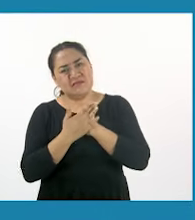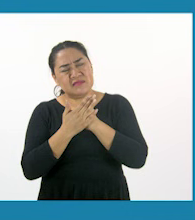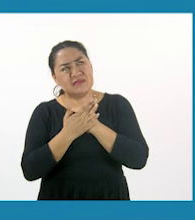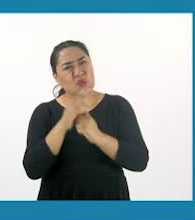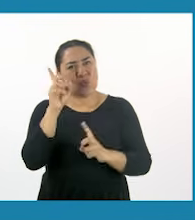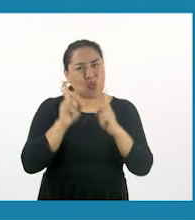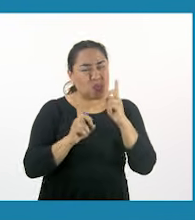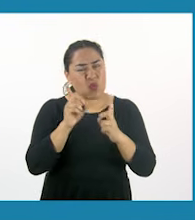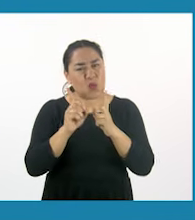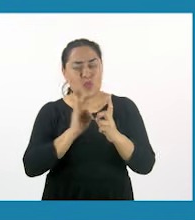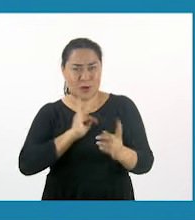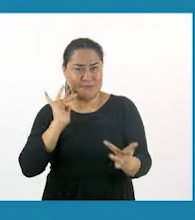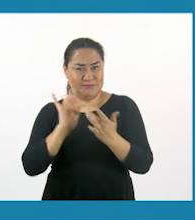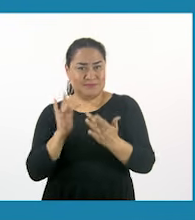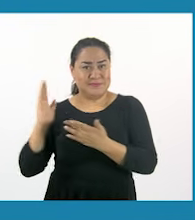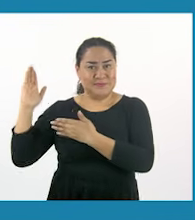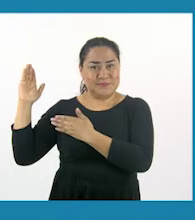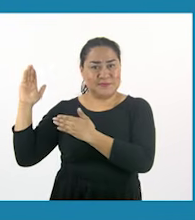dudas, contáctanos.